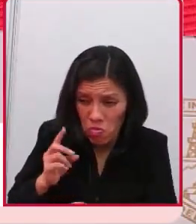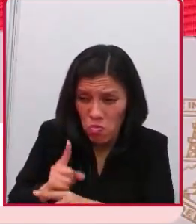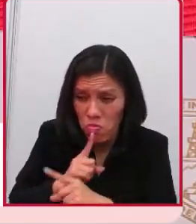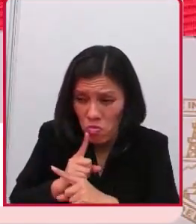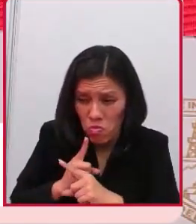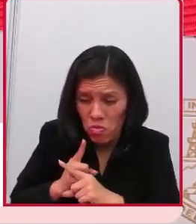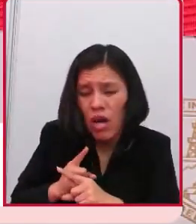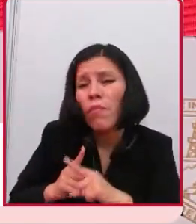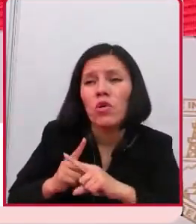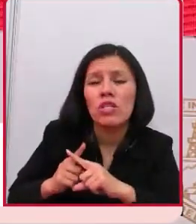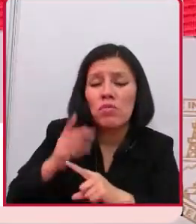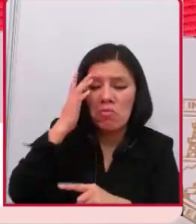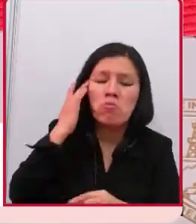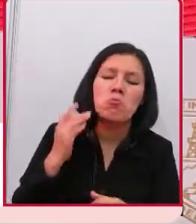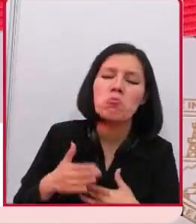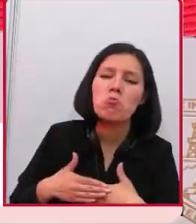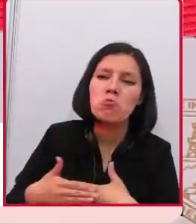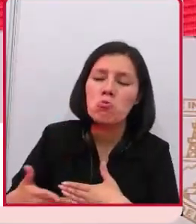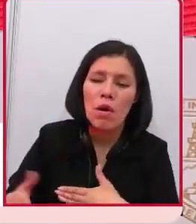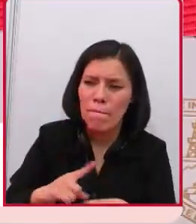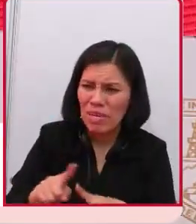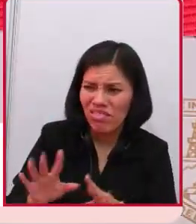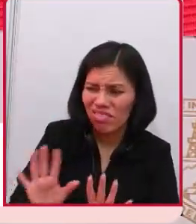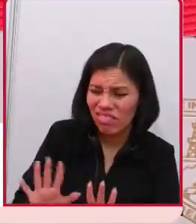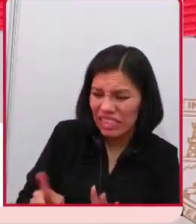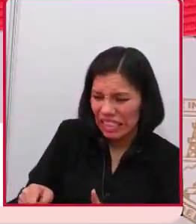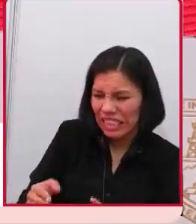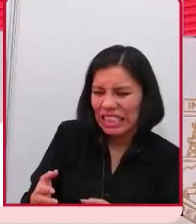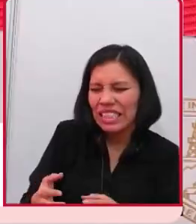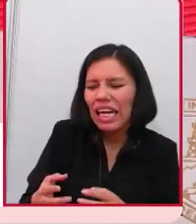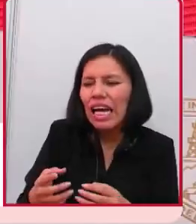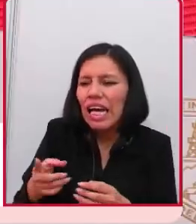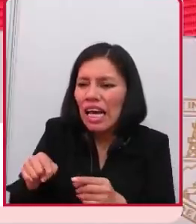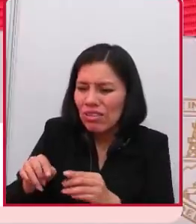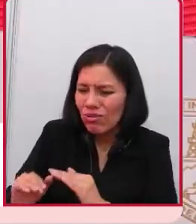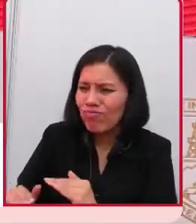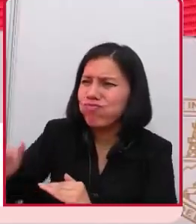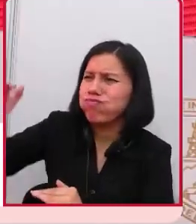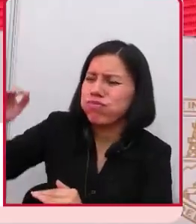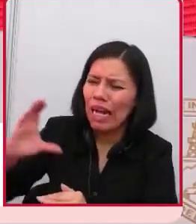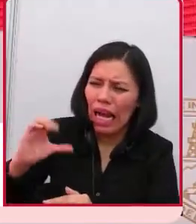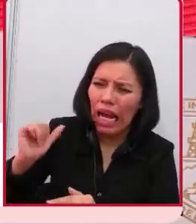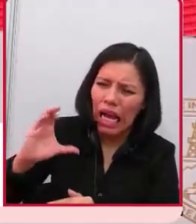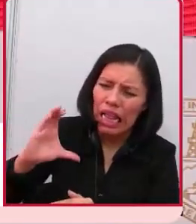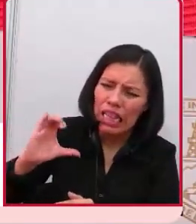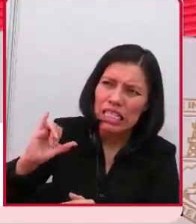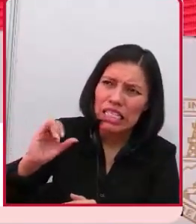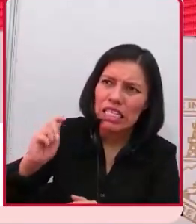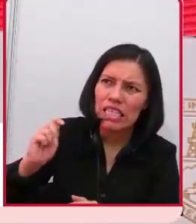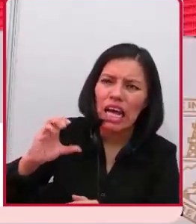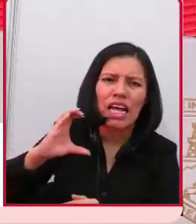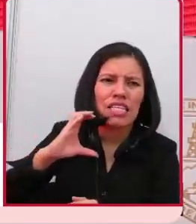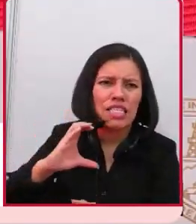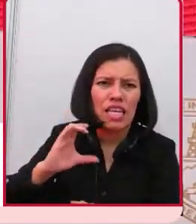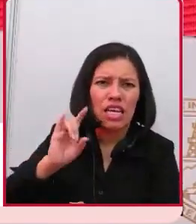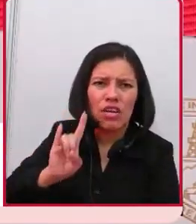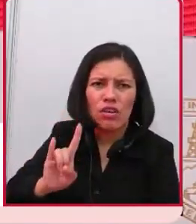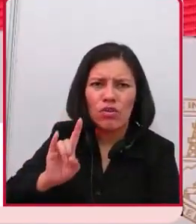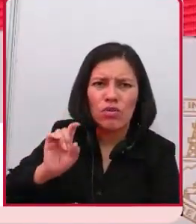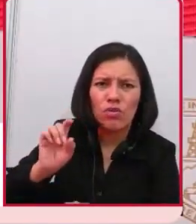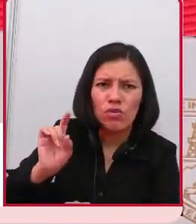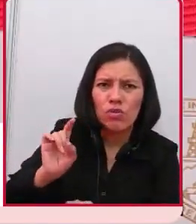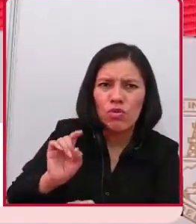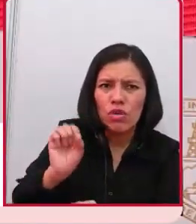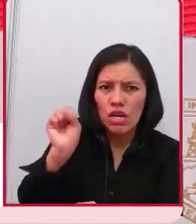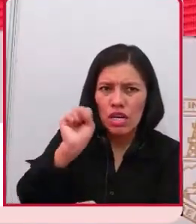deterioro y analizamos que la fracción se ha incrementado, que los contenidos de calcita se han elevado, entonces operaciones nos dice que